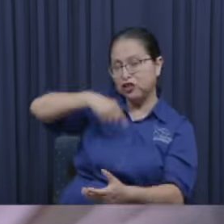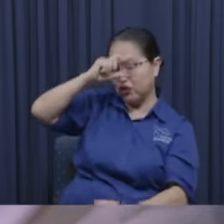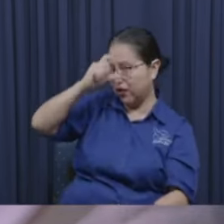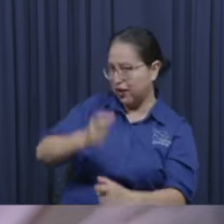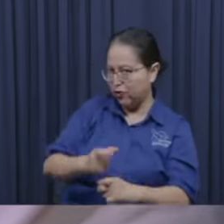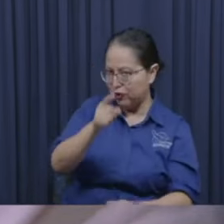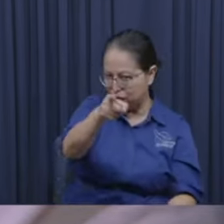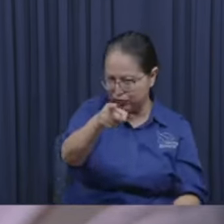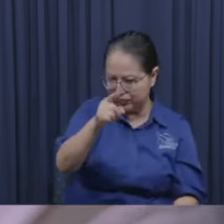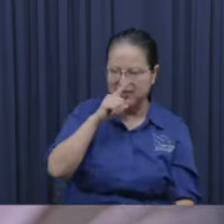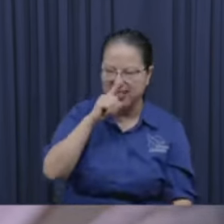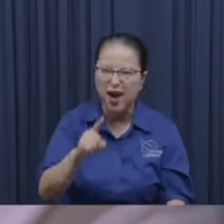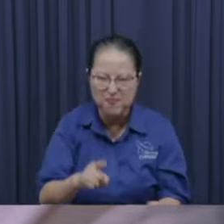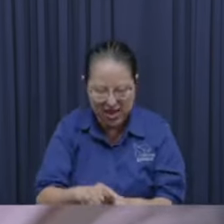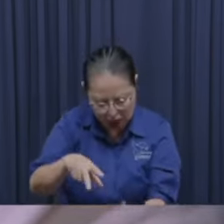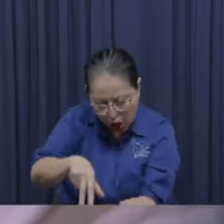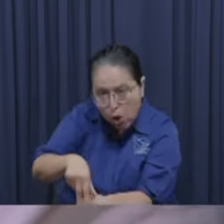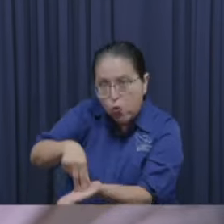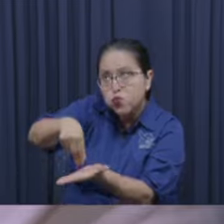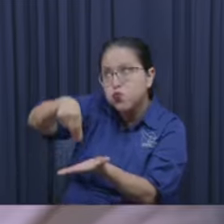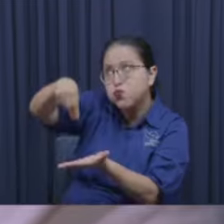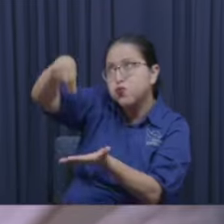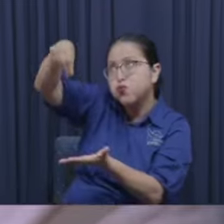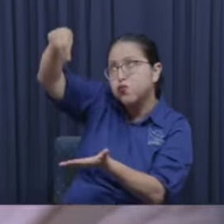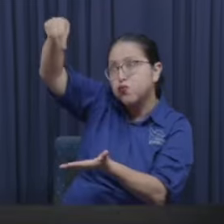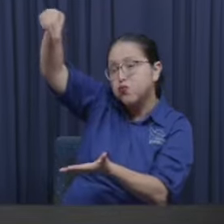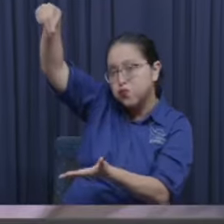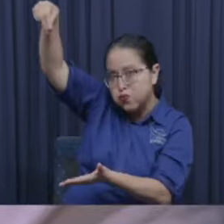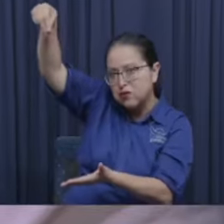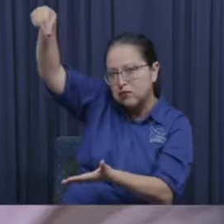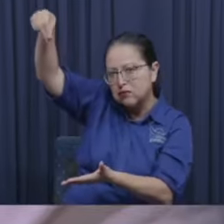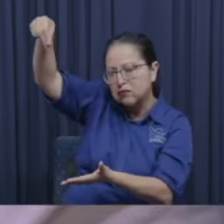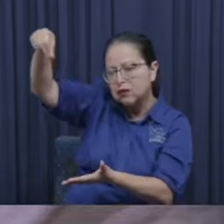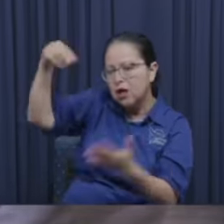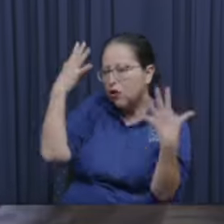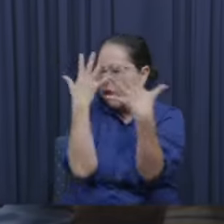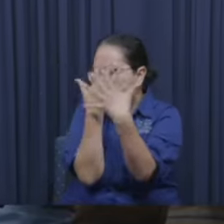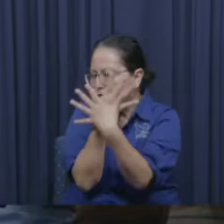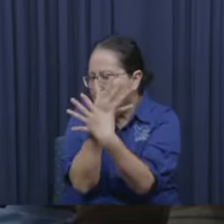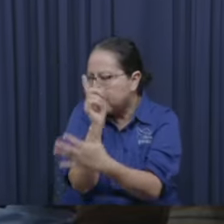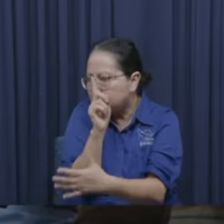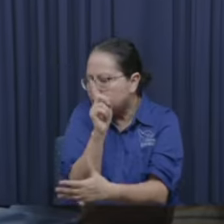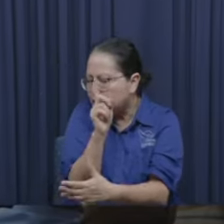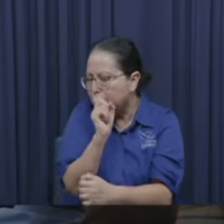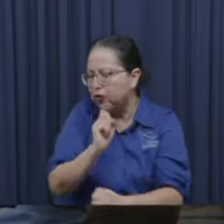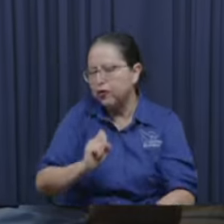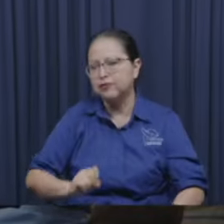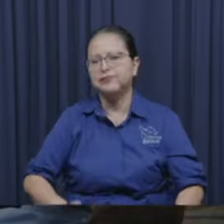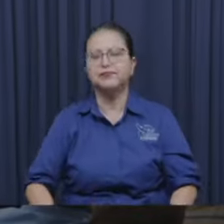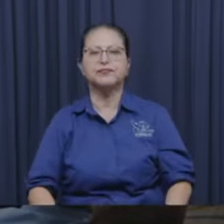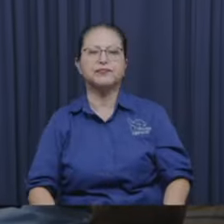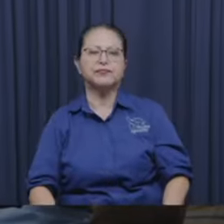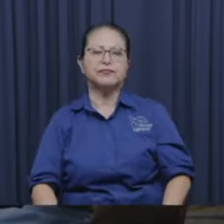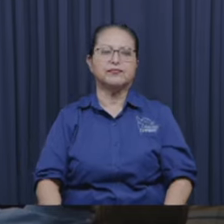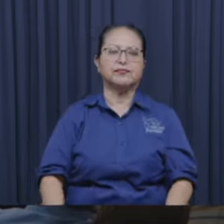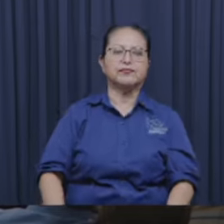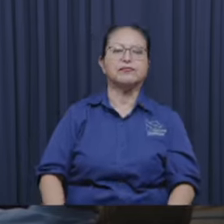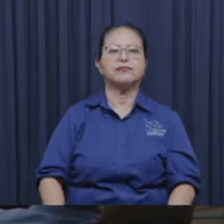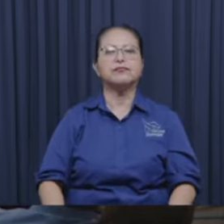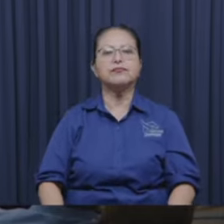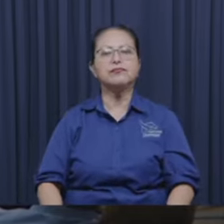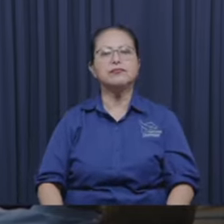hermano no que yo he oído algunos cristianos que dicen Es que solo una vez aparece Aunque este esta palabra no aparece